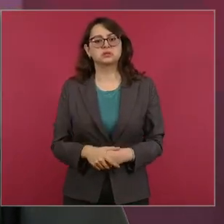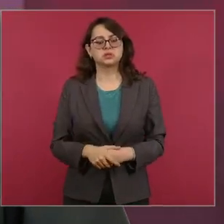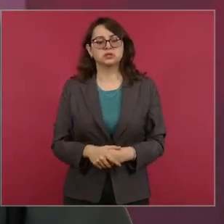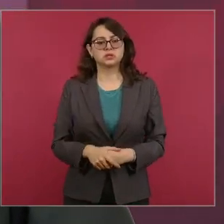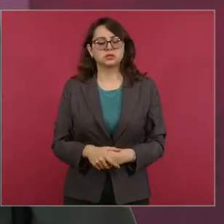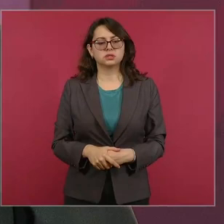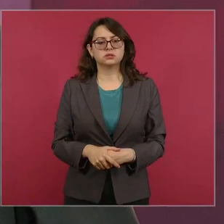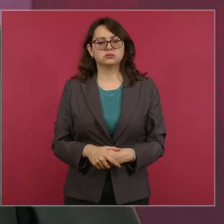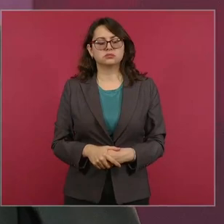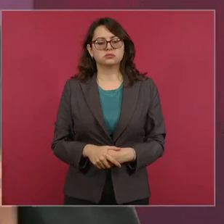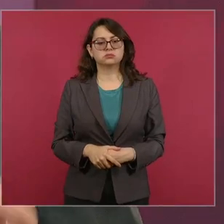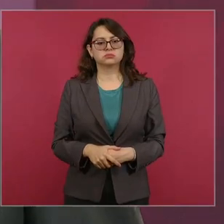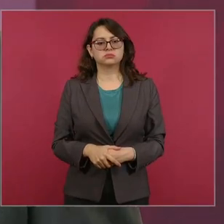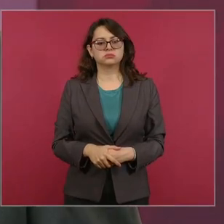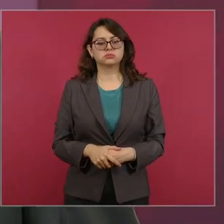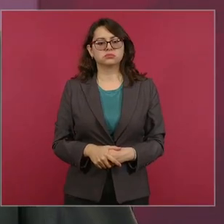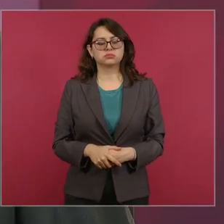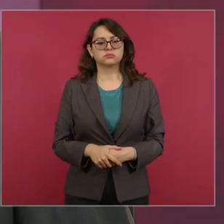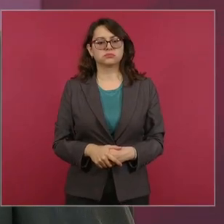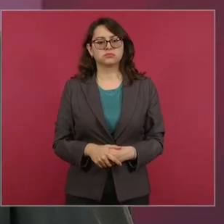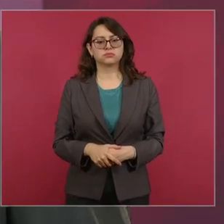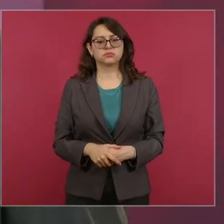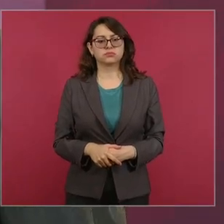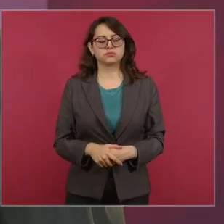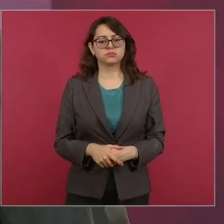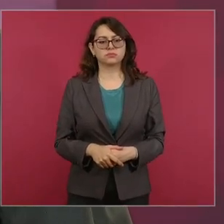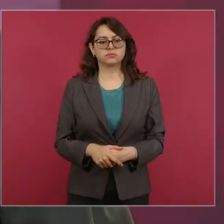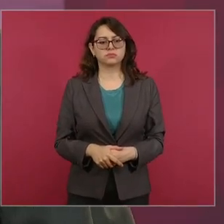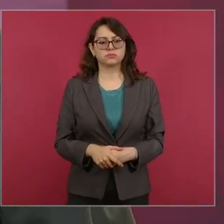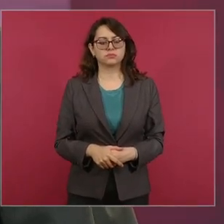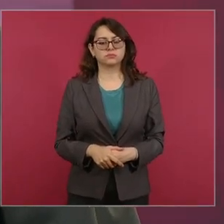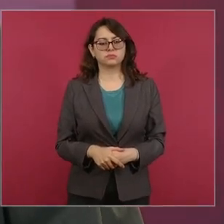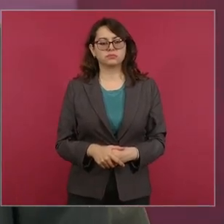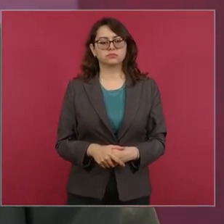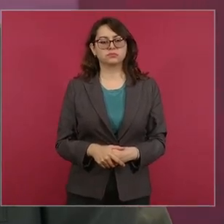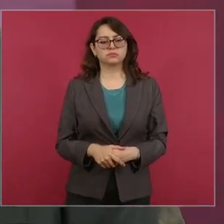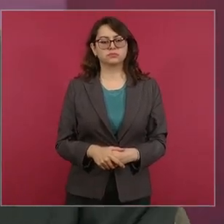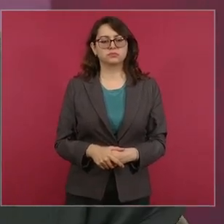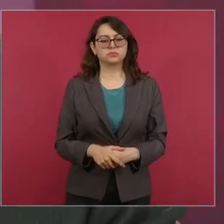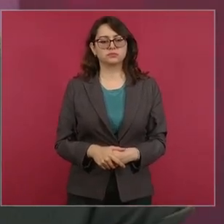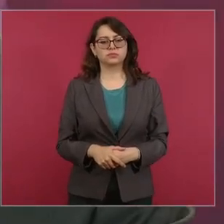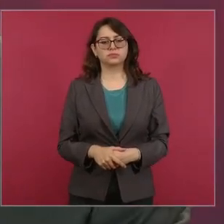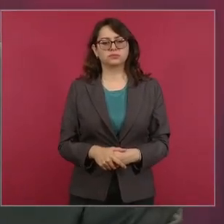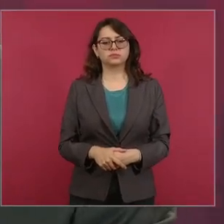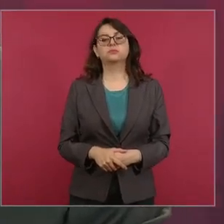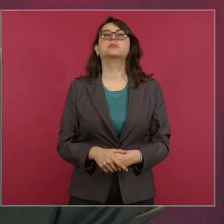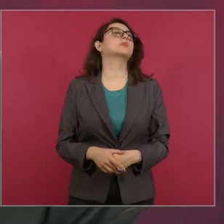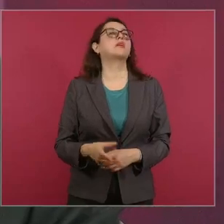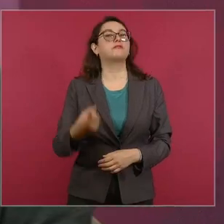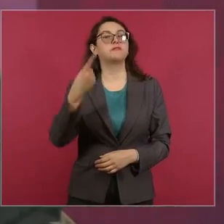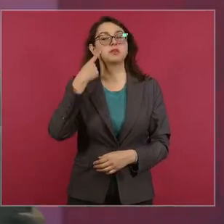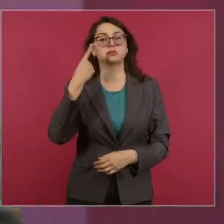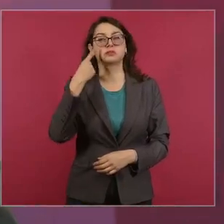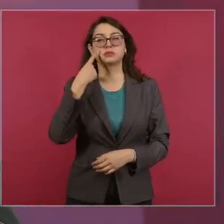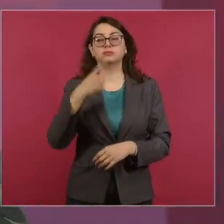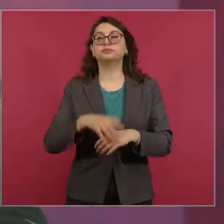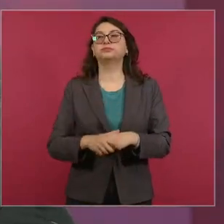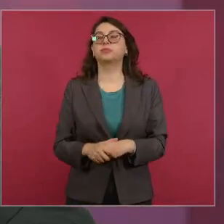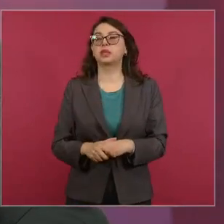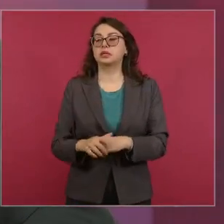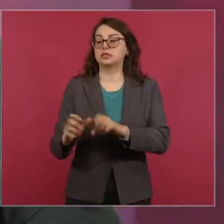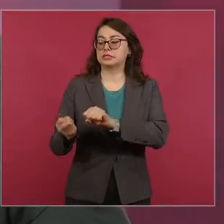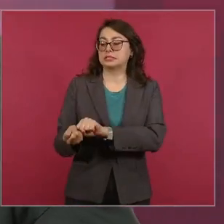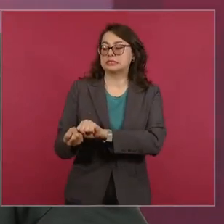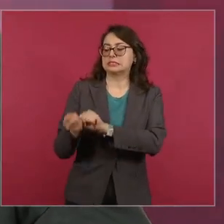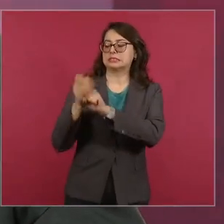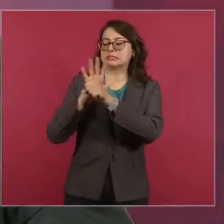miren si me dicen después de la pandemia ¿cuál